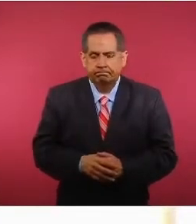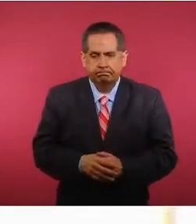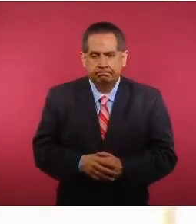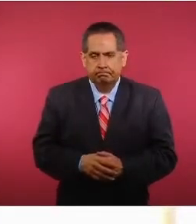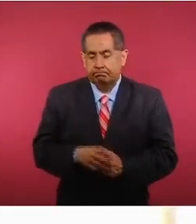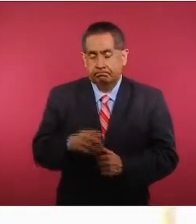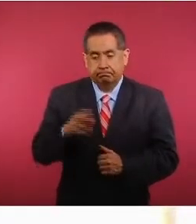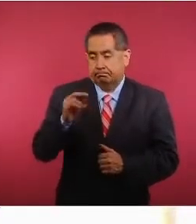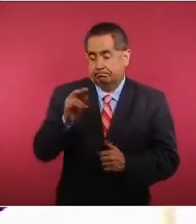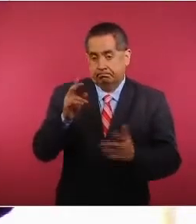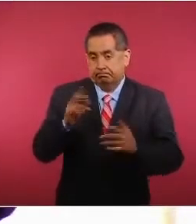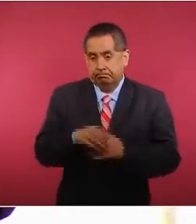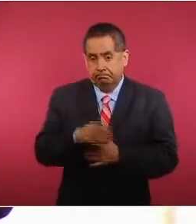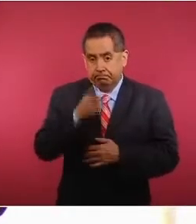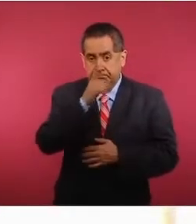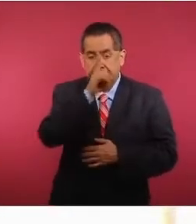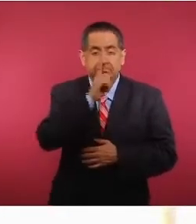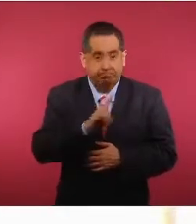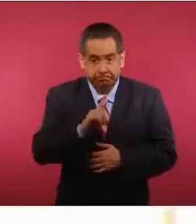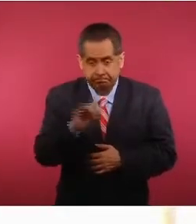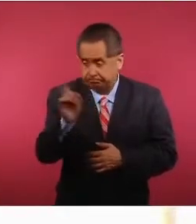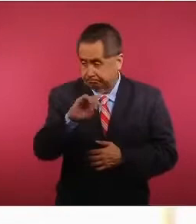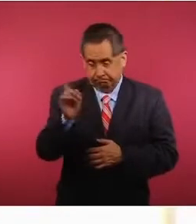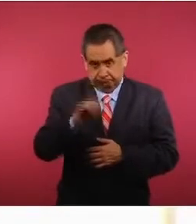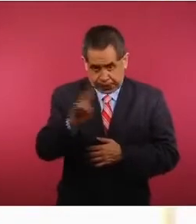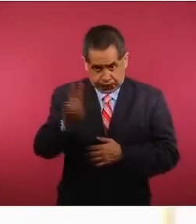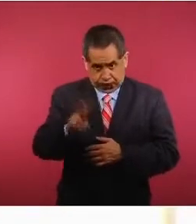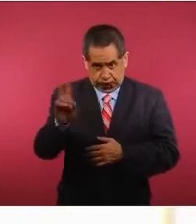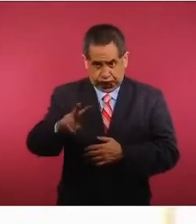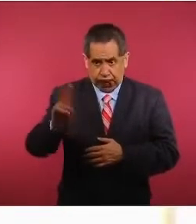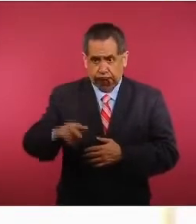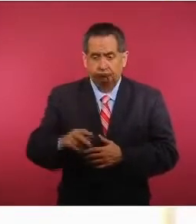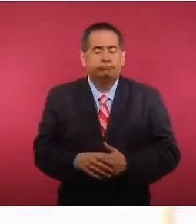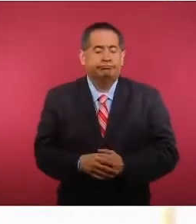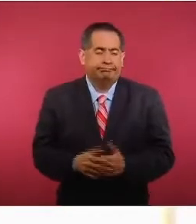estoy diciendo una mentira.